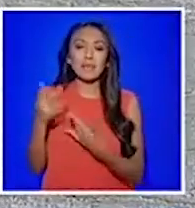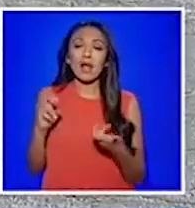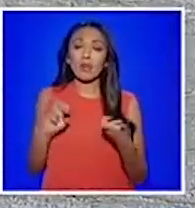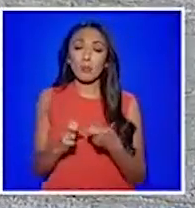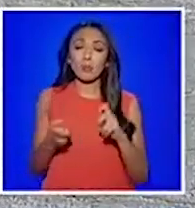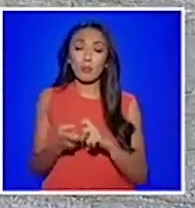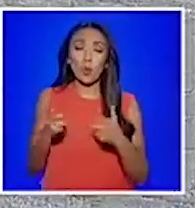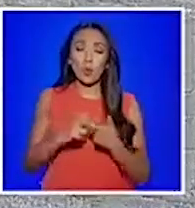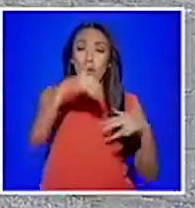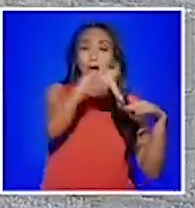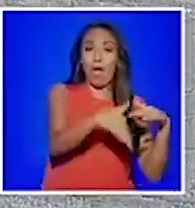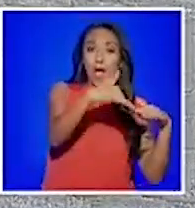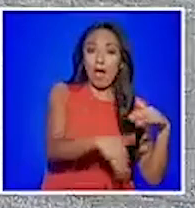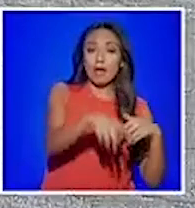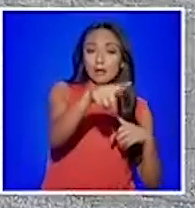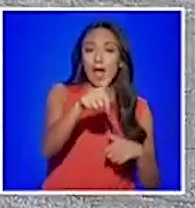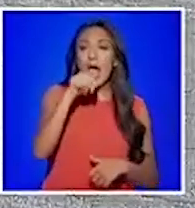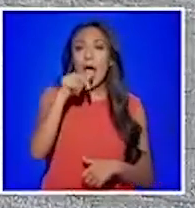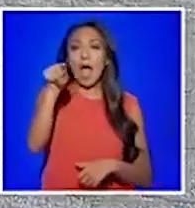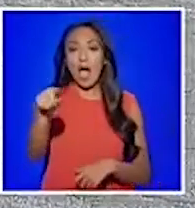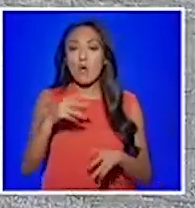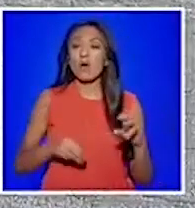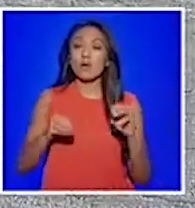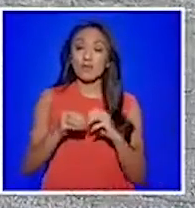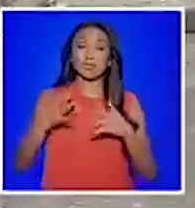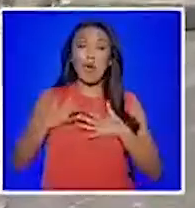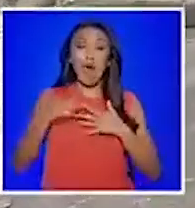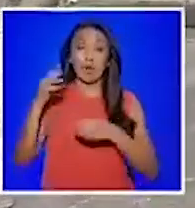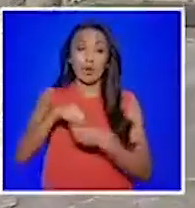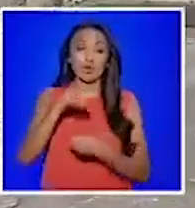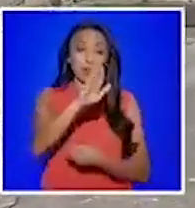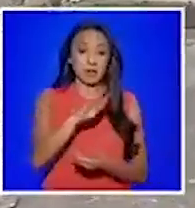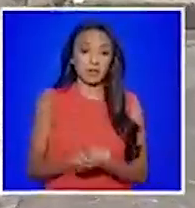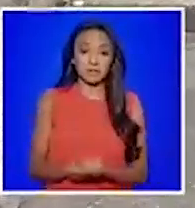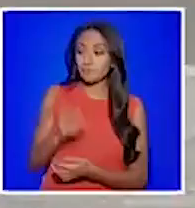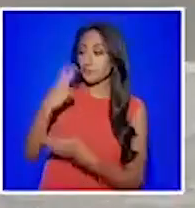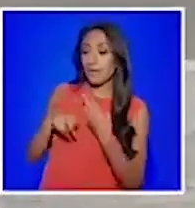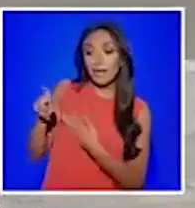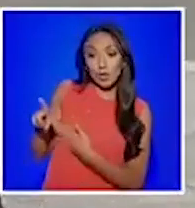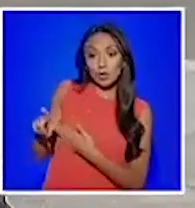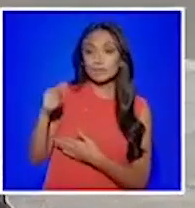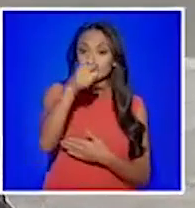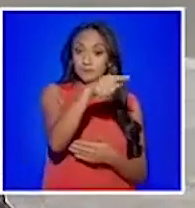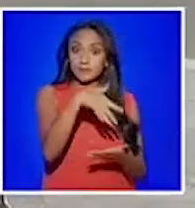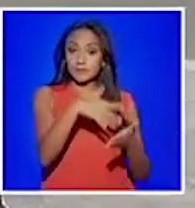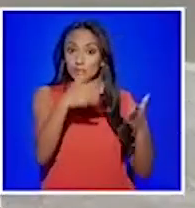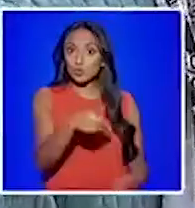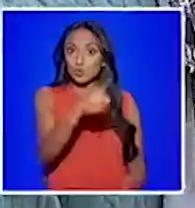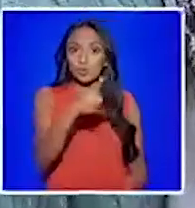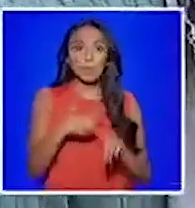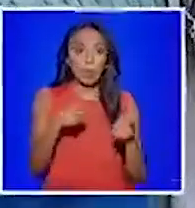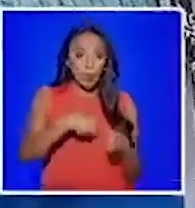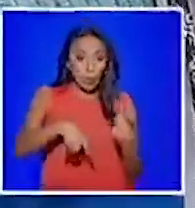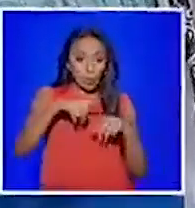de alcantarillado, de agua potable y también de humedad. Los hijos de Gladys estudian aquí y no saben cuándo podrán